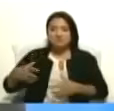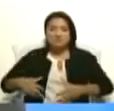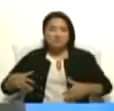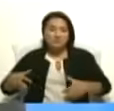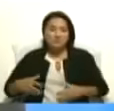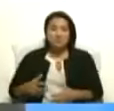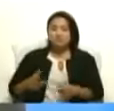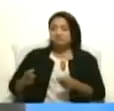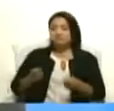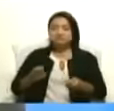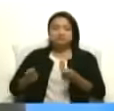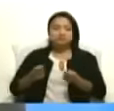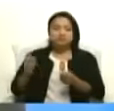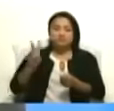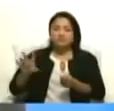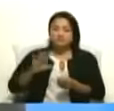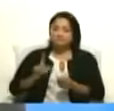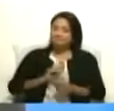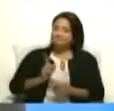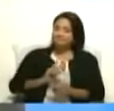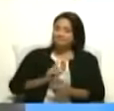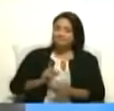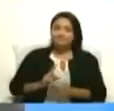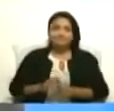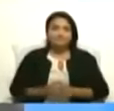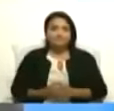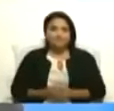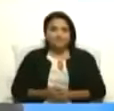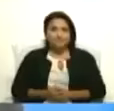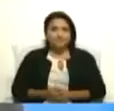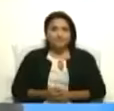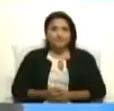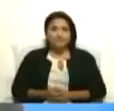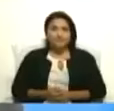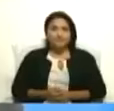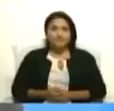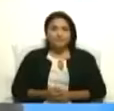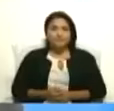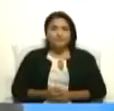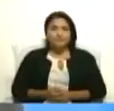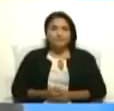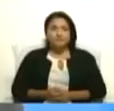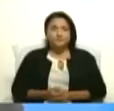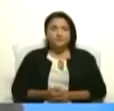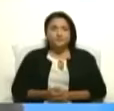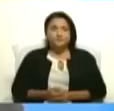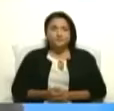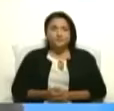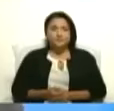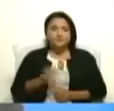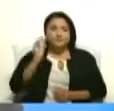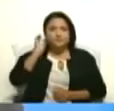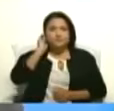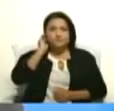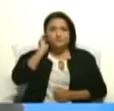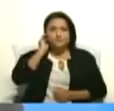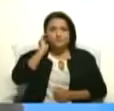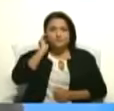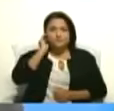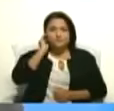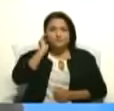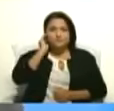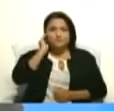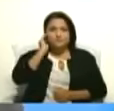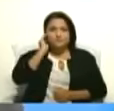fundo como una Hacienda son los nuevos amos del Valle miren nuevos amos del Valle cuando ustedes eh